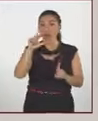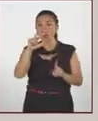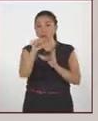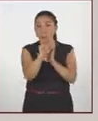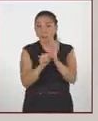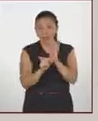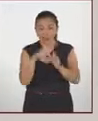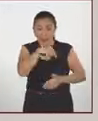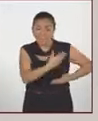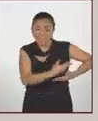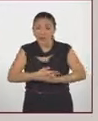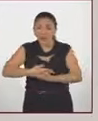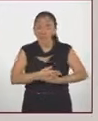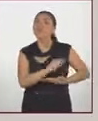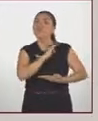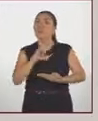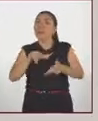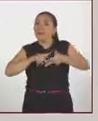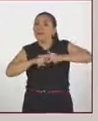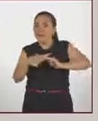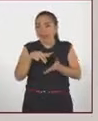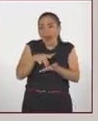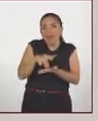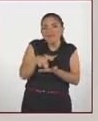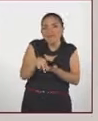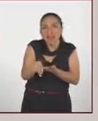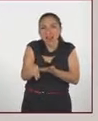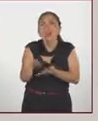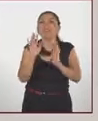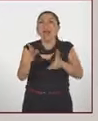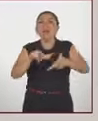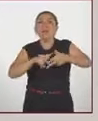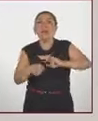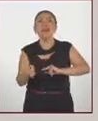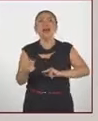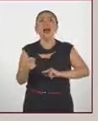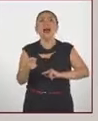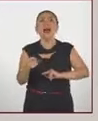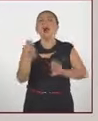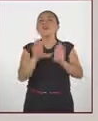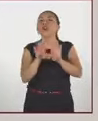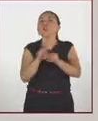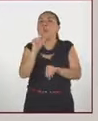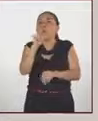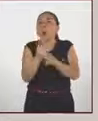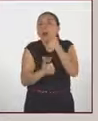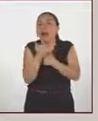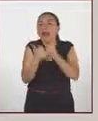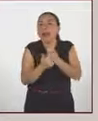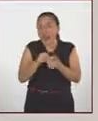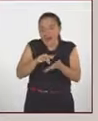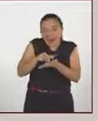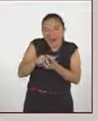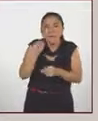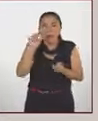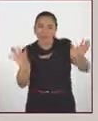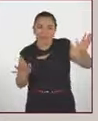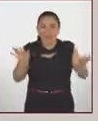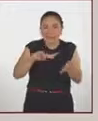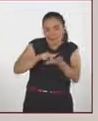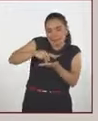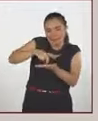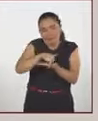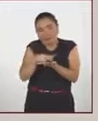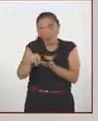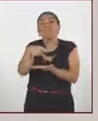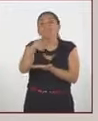el bebé es capaz de caminar e inicia algunas carreras pequeñas, ¿no? Todavía va un poco tambaleante, pero bueno, ya a esta